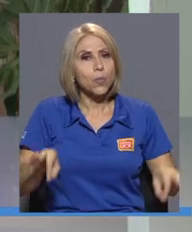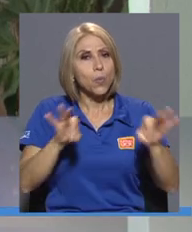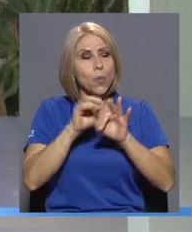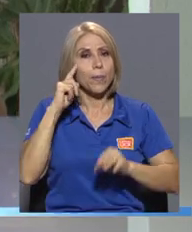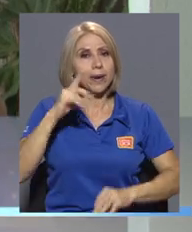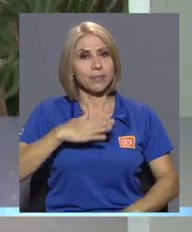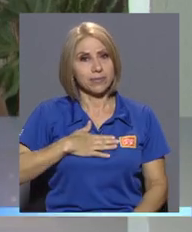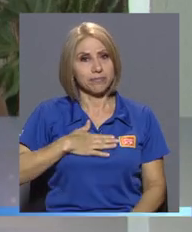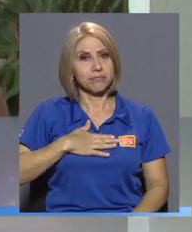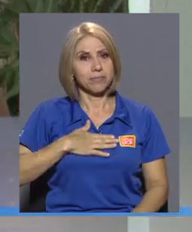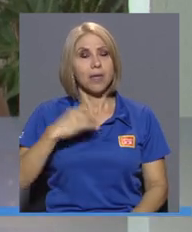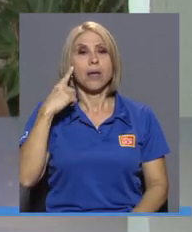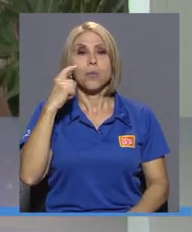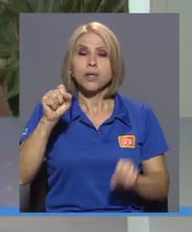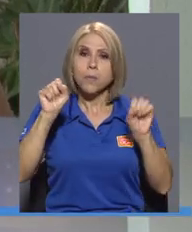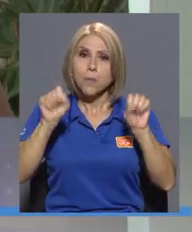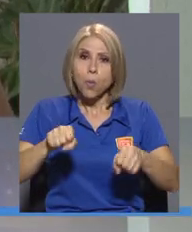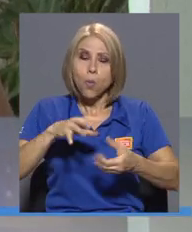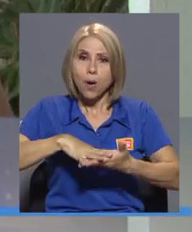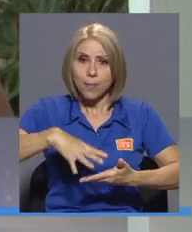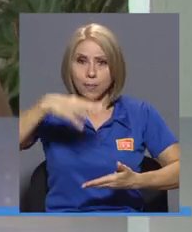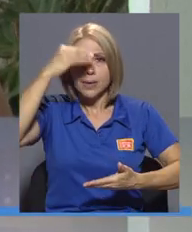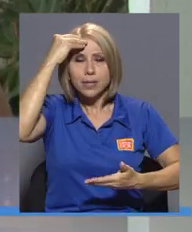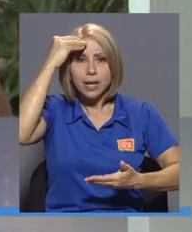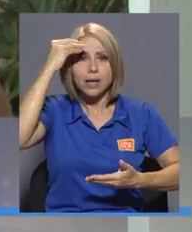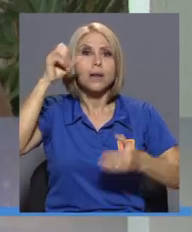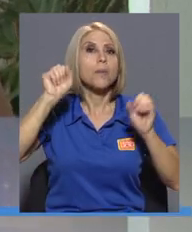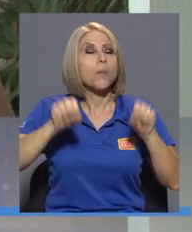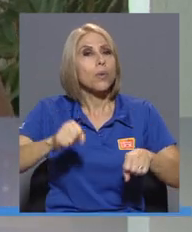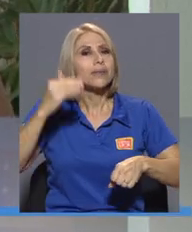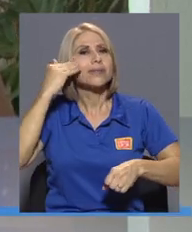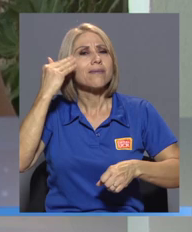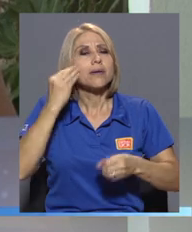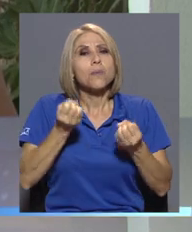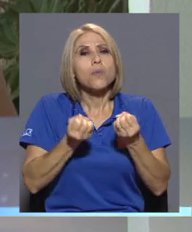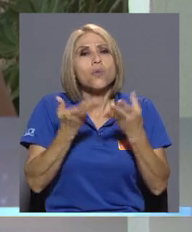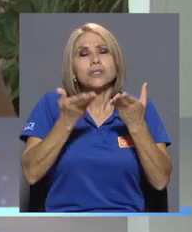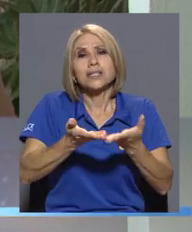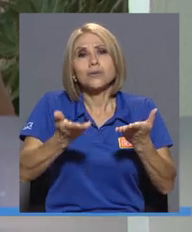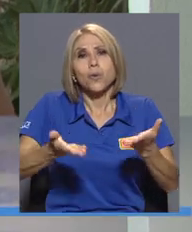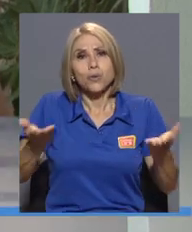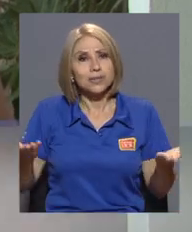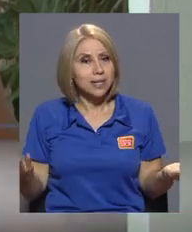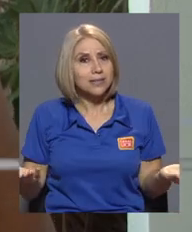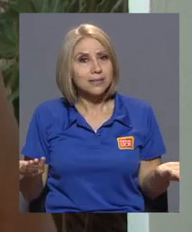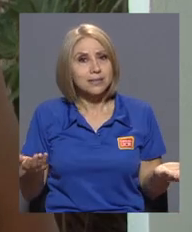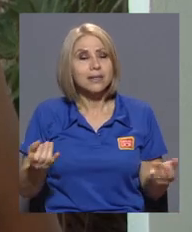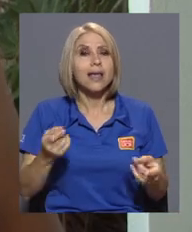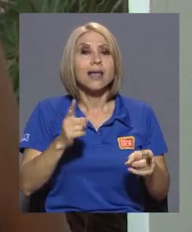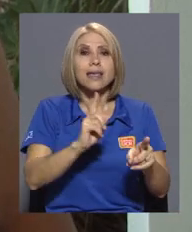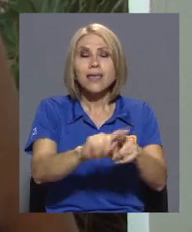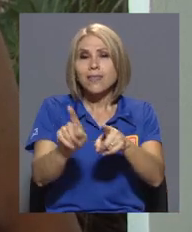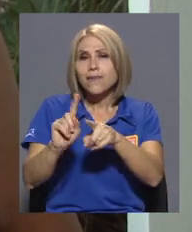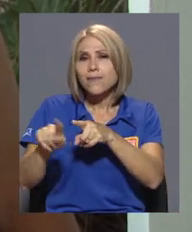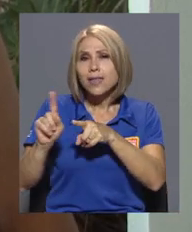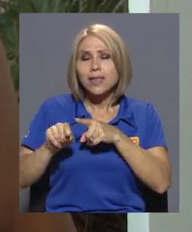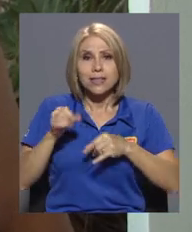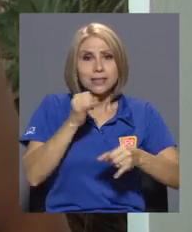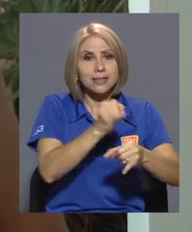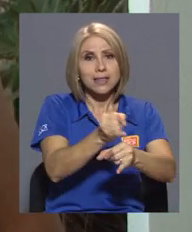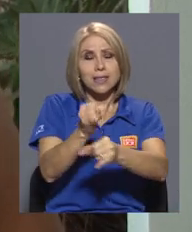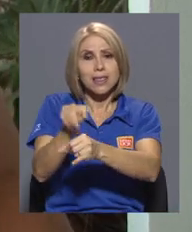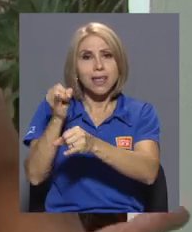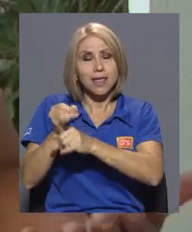mí porque me permiten aprender, saber muchas cosas que los entes, diferentes entidades